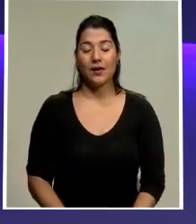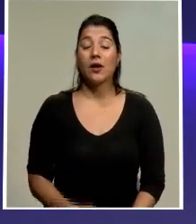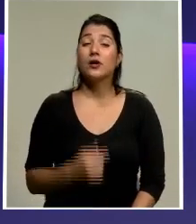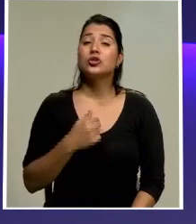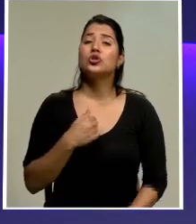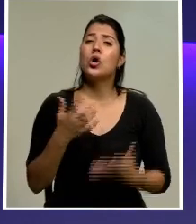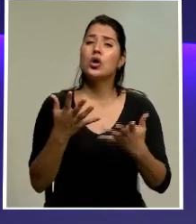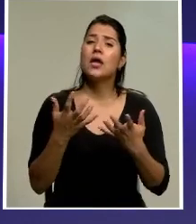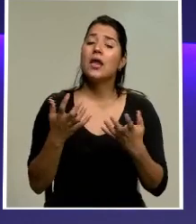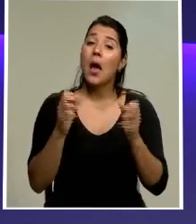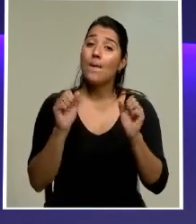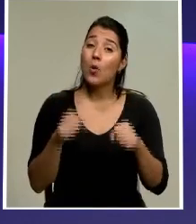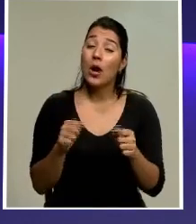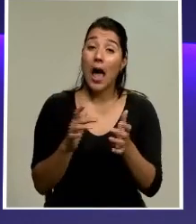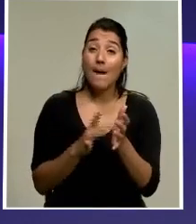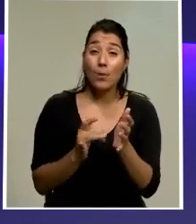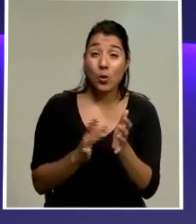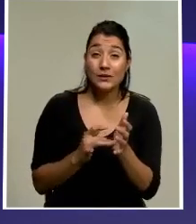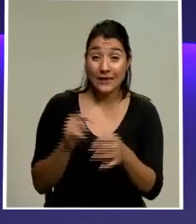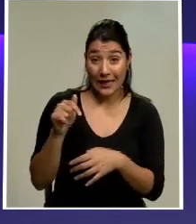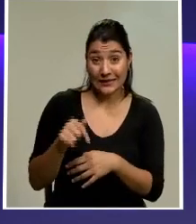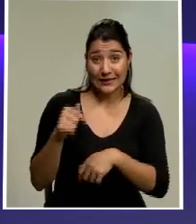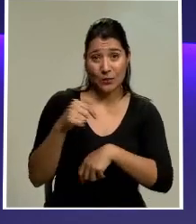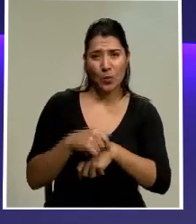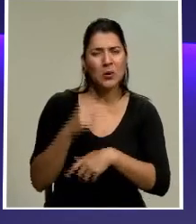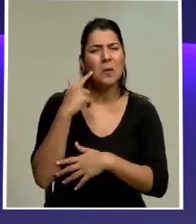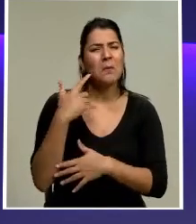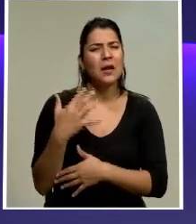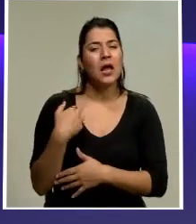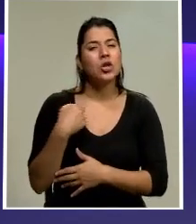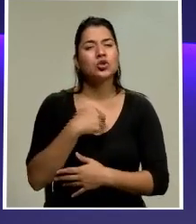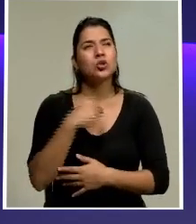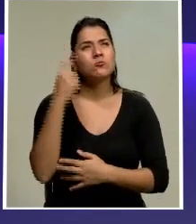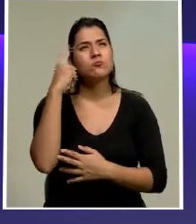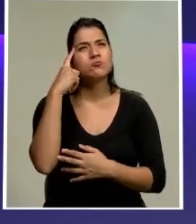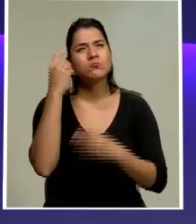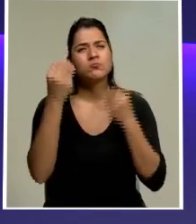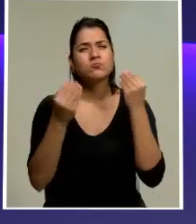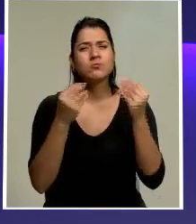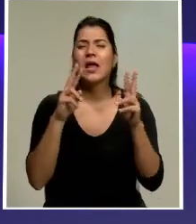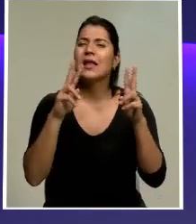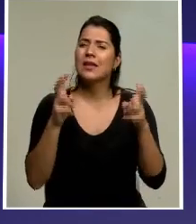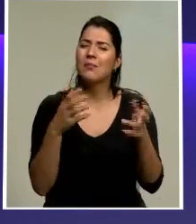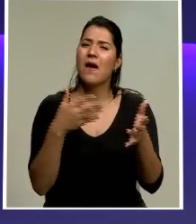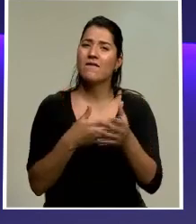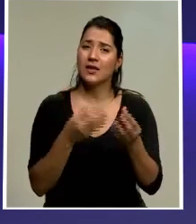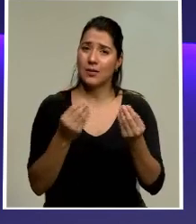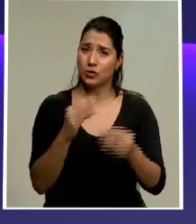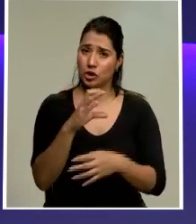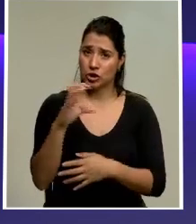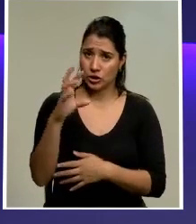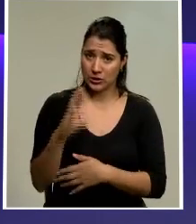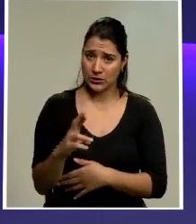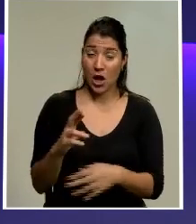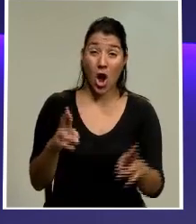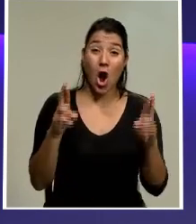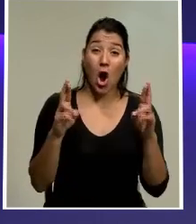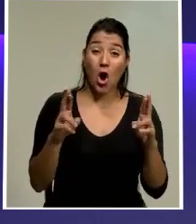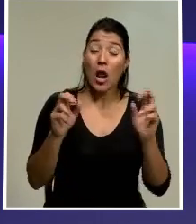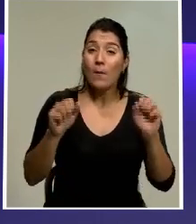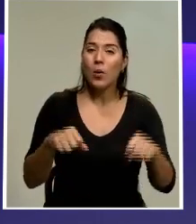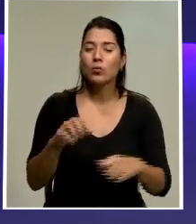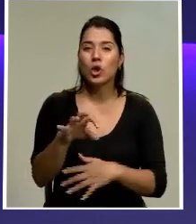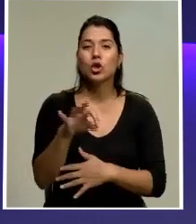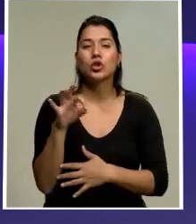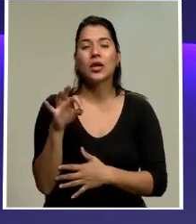Quería aprovechar este espacio para que pensemos en temas que nos afectan mucho. Ojalá que encontremos la